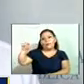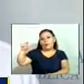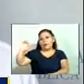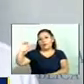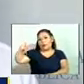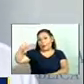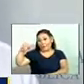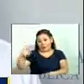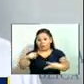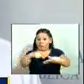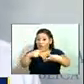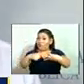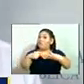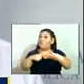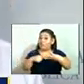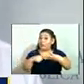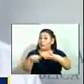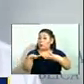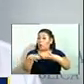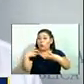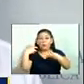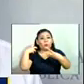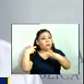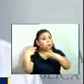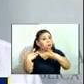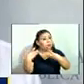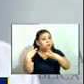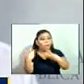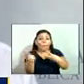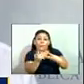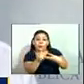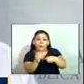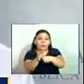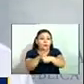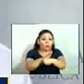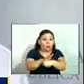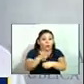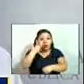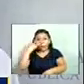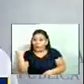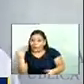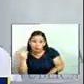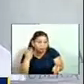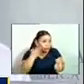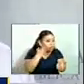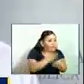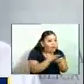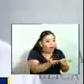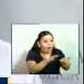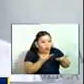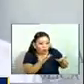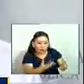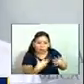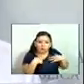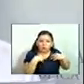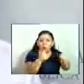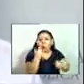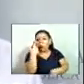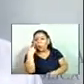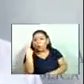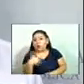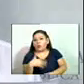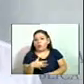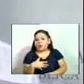Lamentablemente estos lugares están colapsados y cuando el ciudadano va en busca de ayuda, de sanidad, porque está grave,